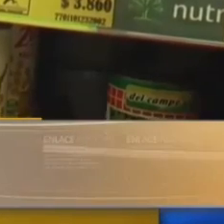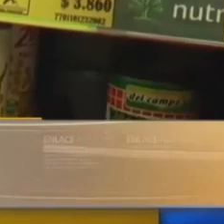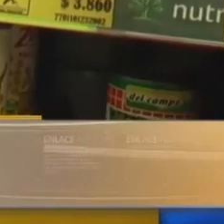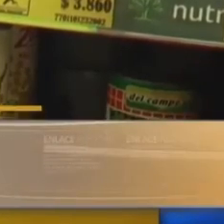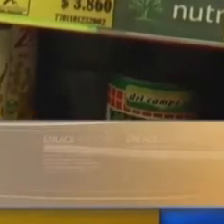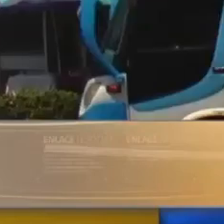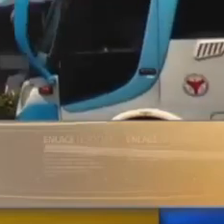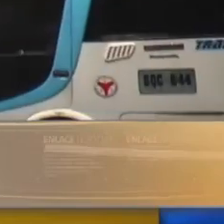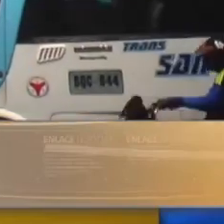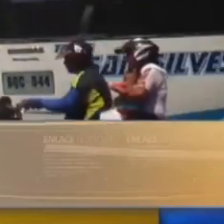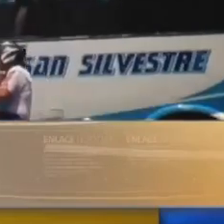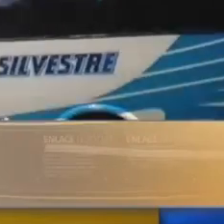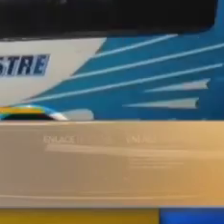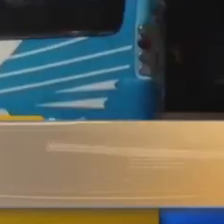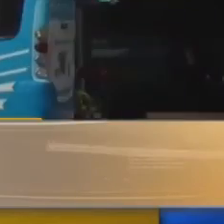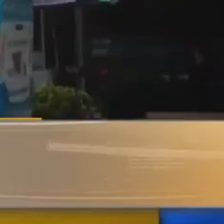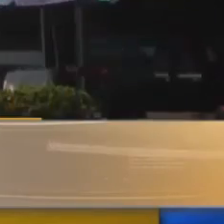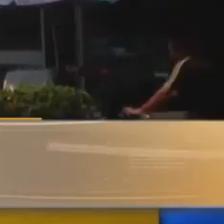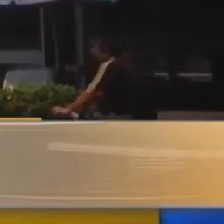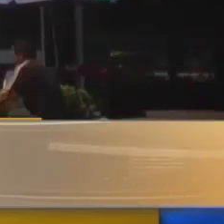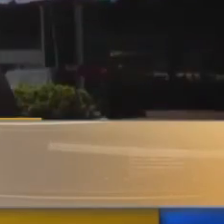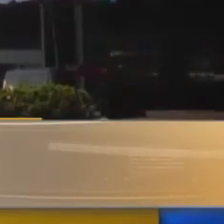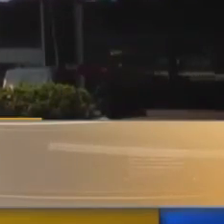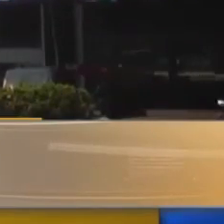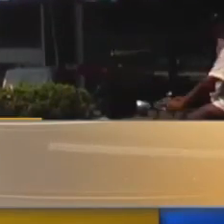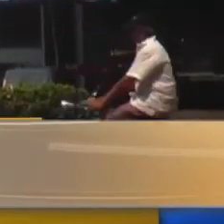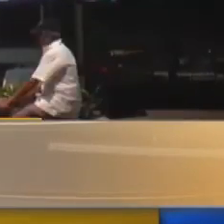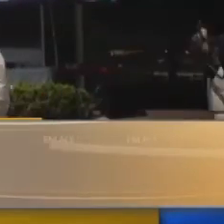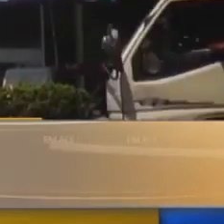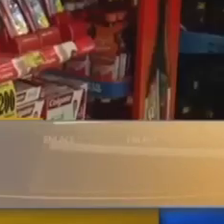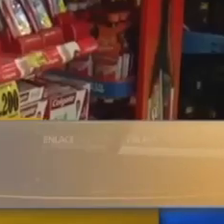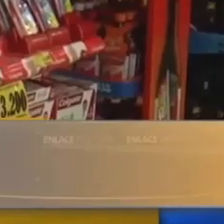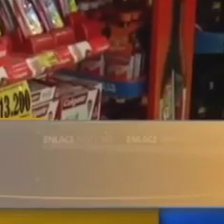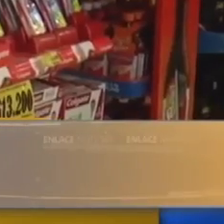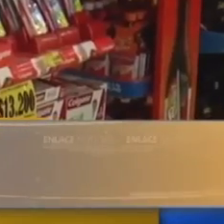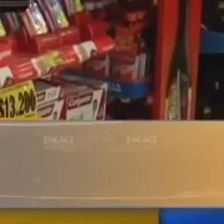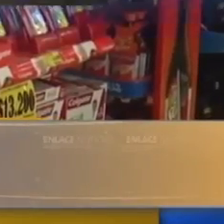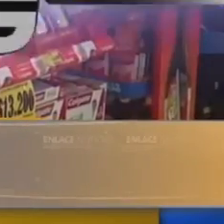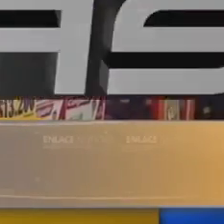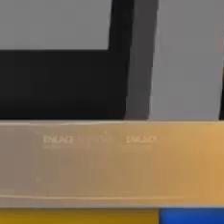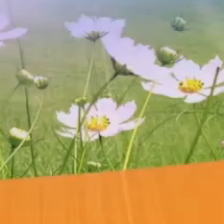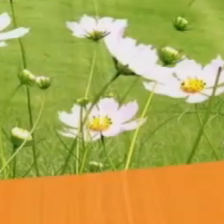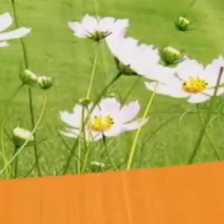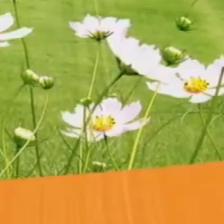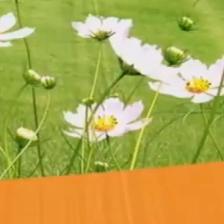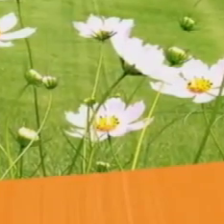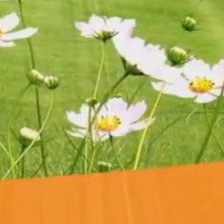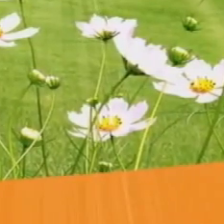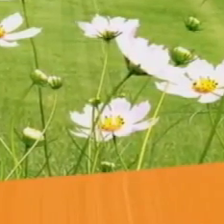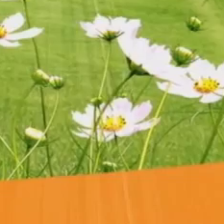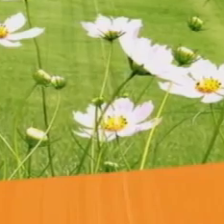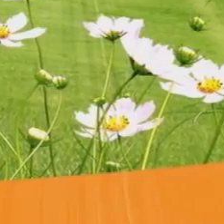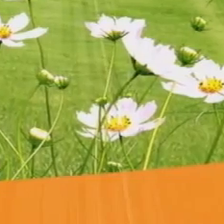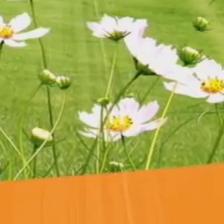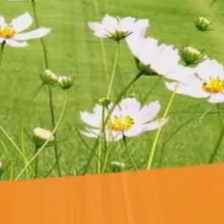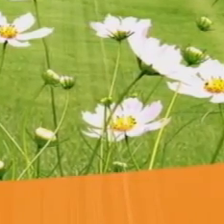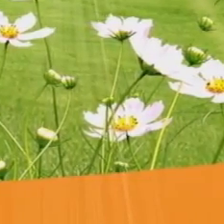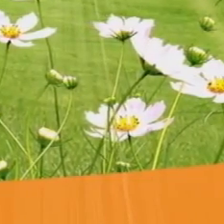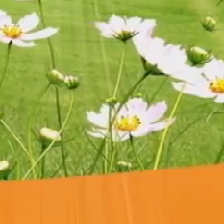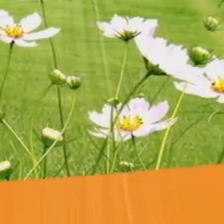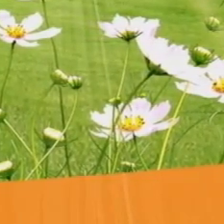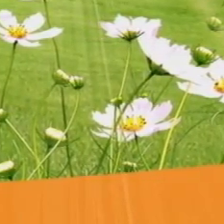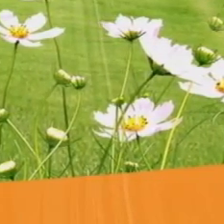Comercial, grandes descuentos en productos de la canasta familiar. Aproveche la prima y compre con economía. Con el patrocinio de Barzola